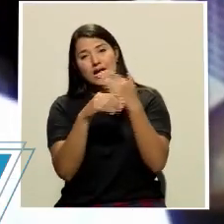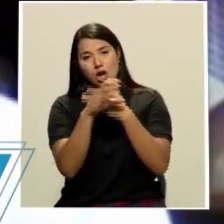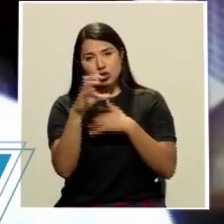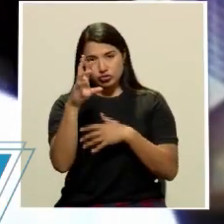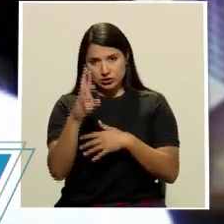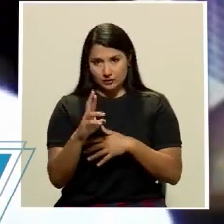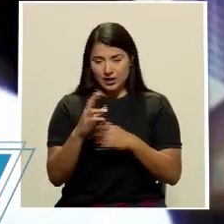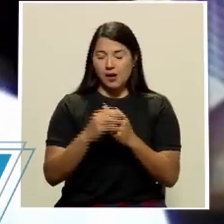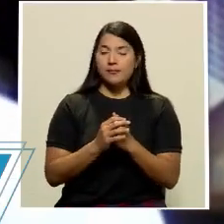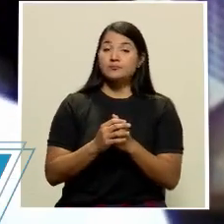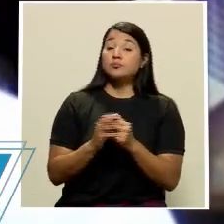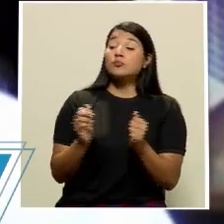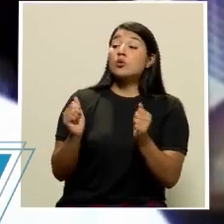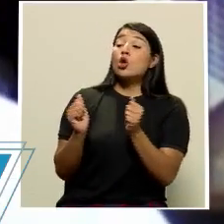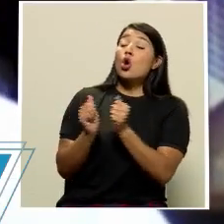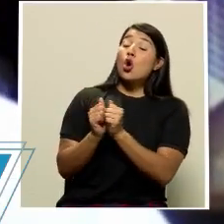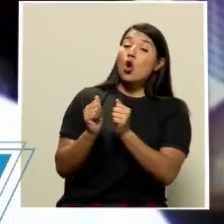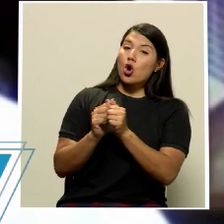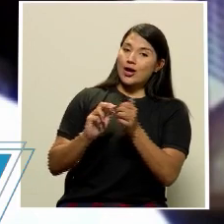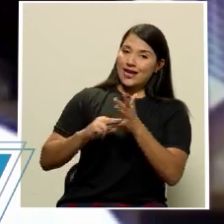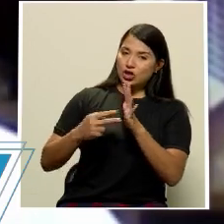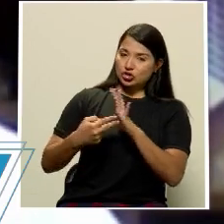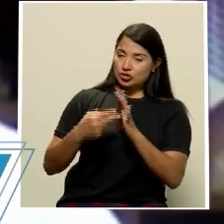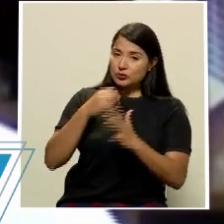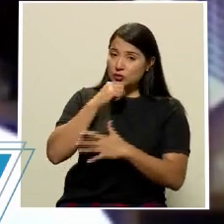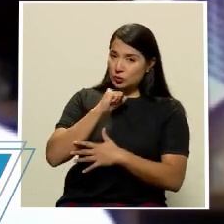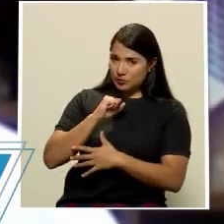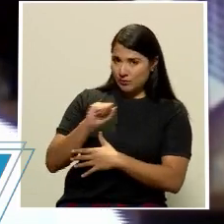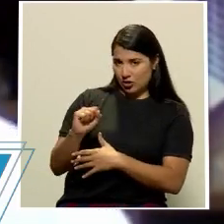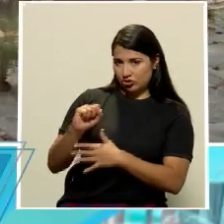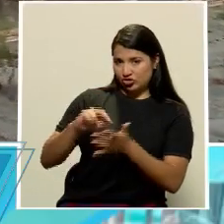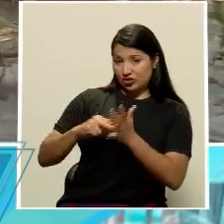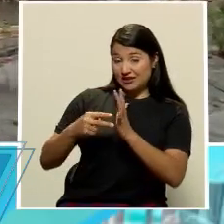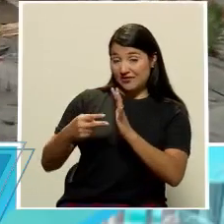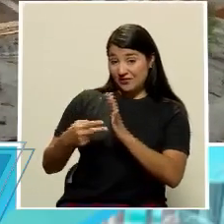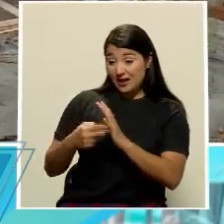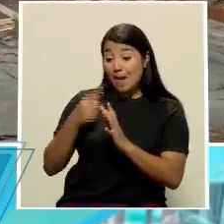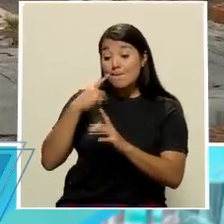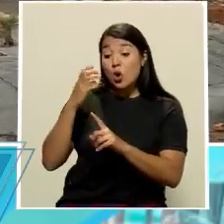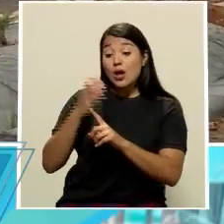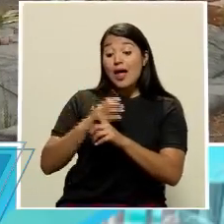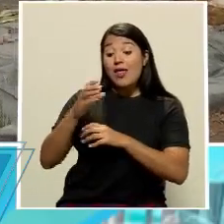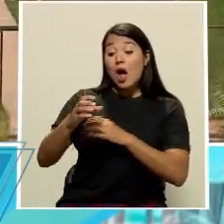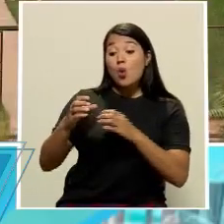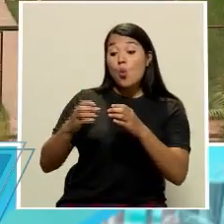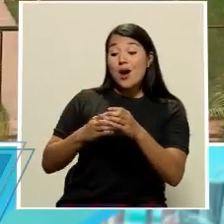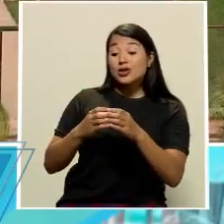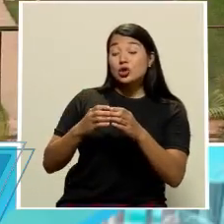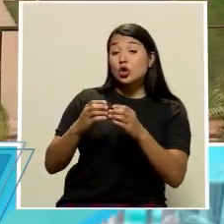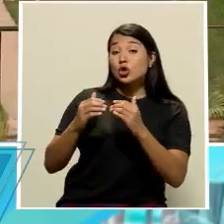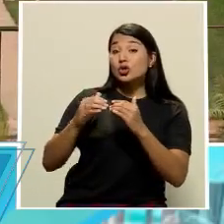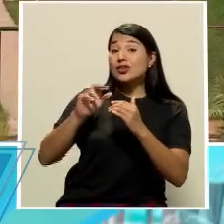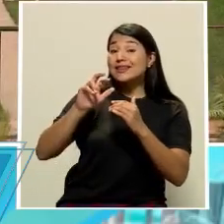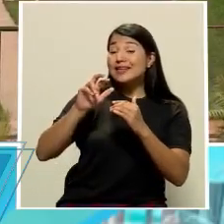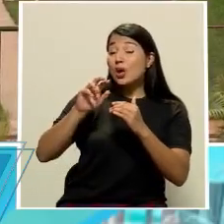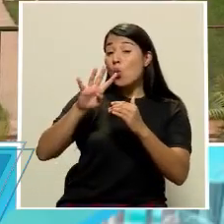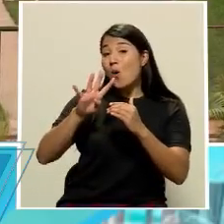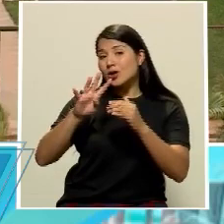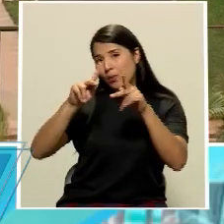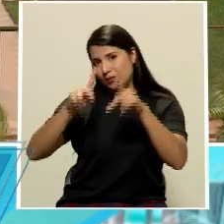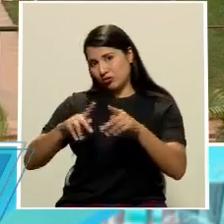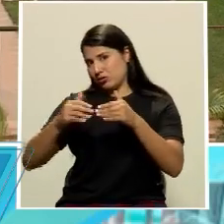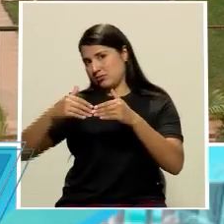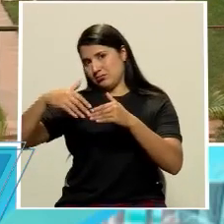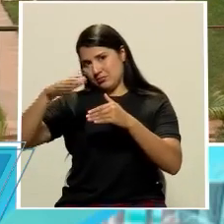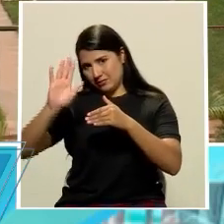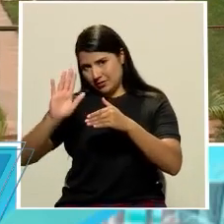la forma tradicional oficial de medir el hacinamiento de más de 3 personas por dormitorio, el hacinamiento es bastante bajo.